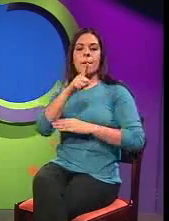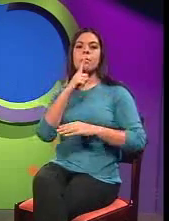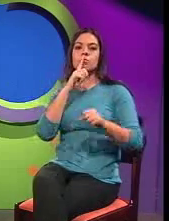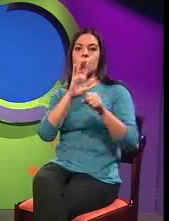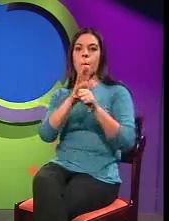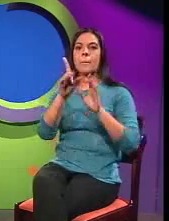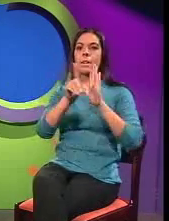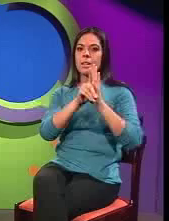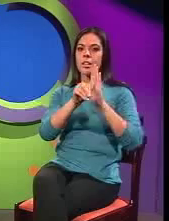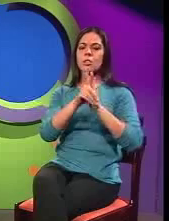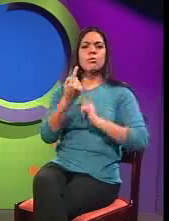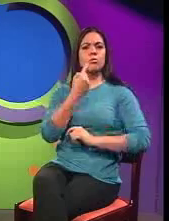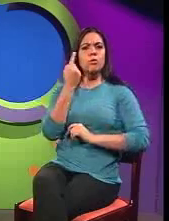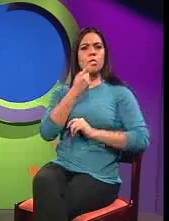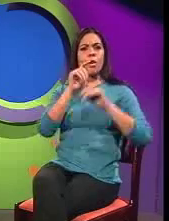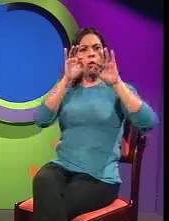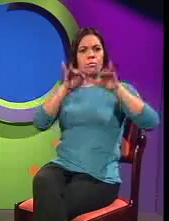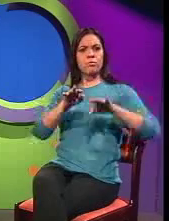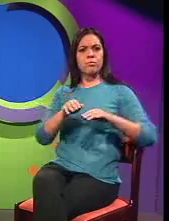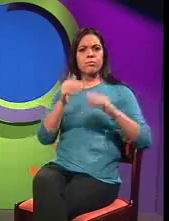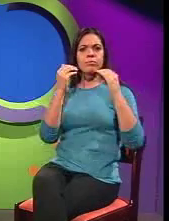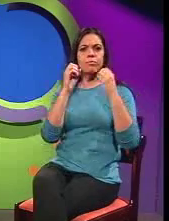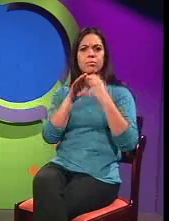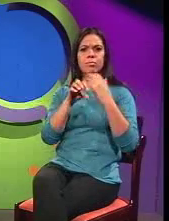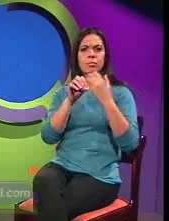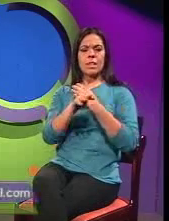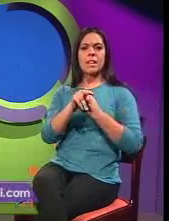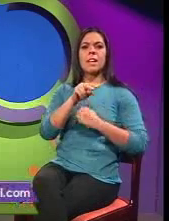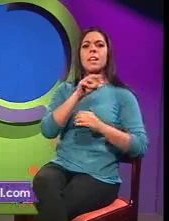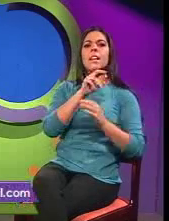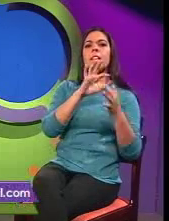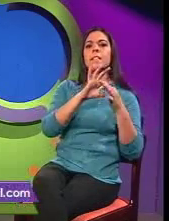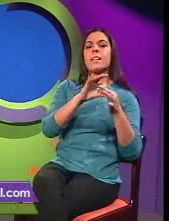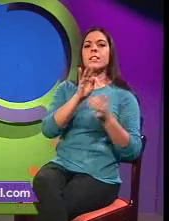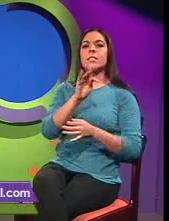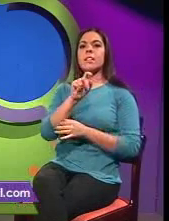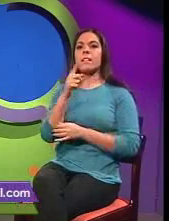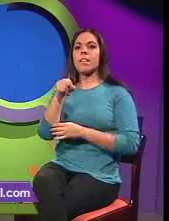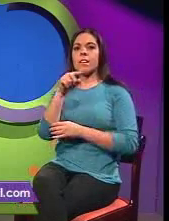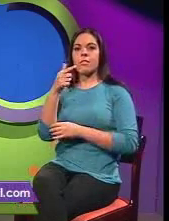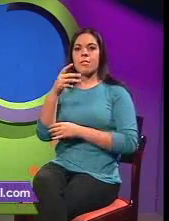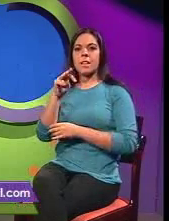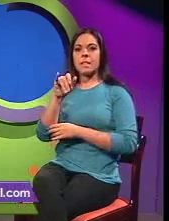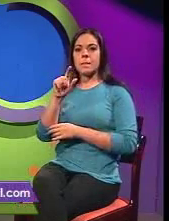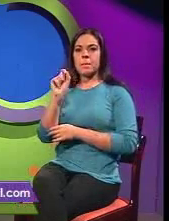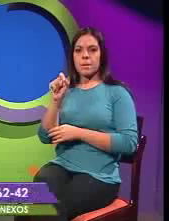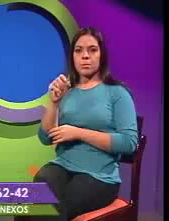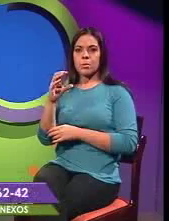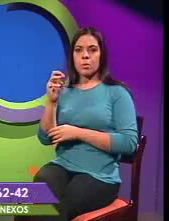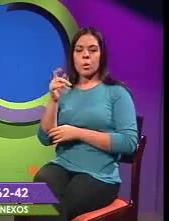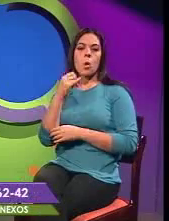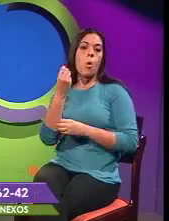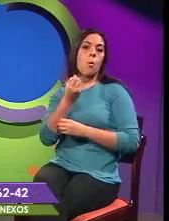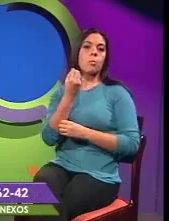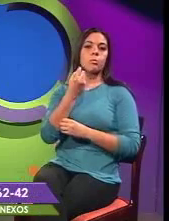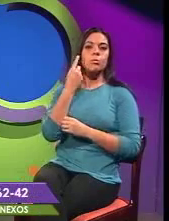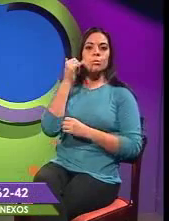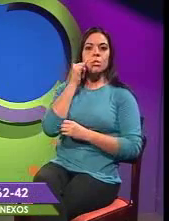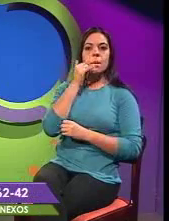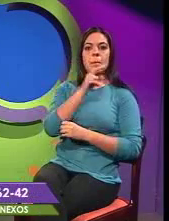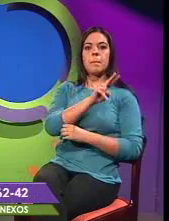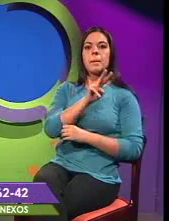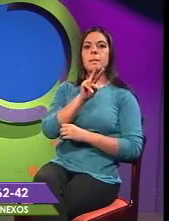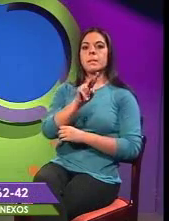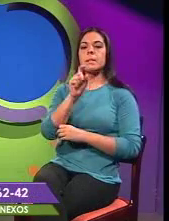único que tiene que hacer es escribirnos al correo electrónico nexostv@gmail.com o llamarnos al teléfono 25